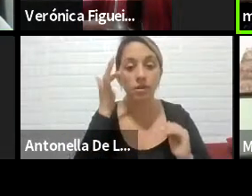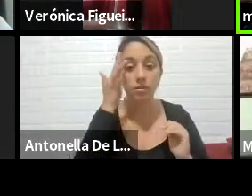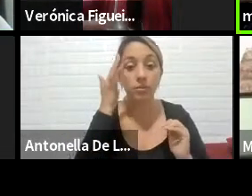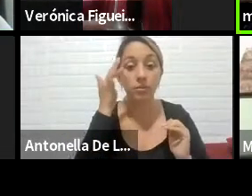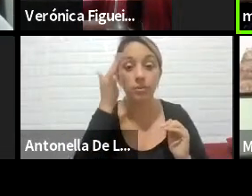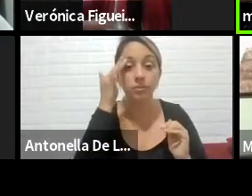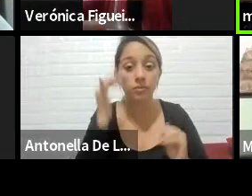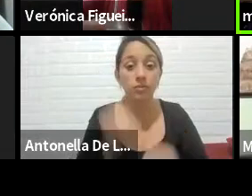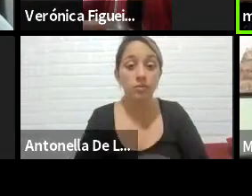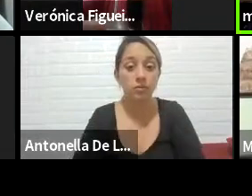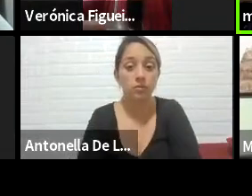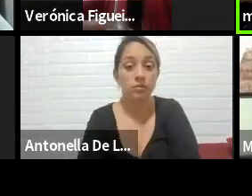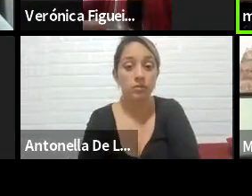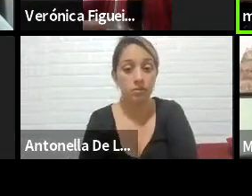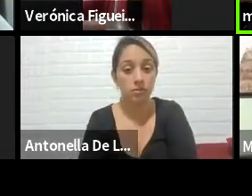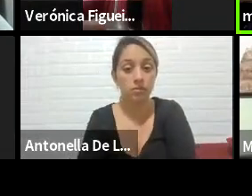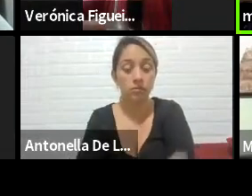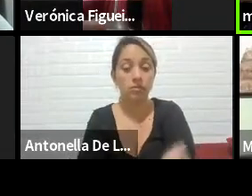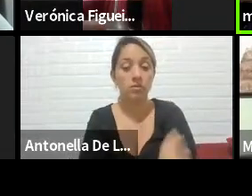Besito.